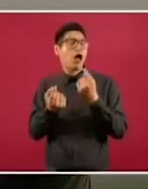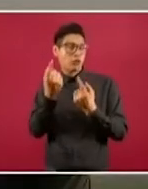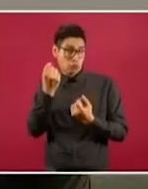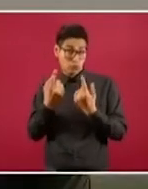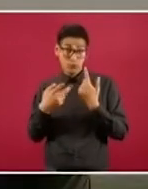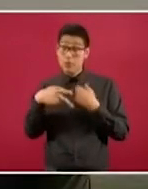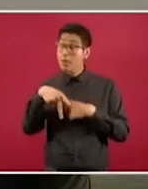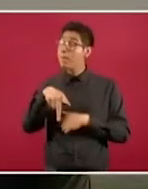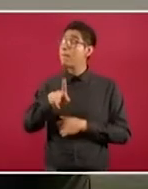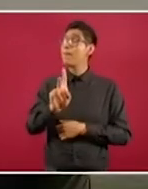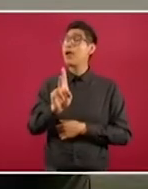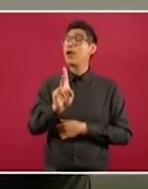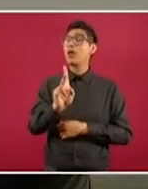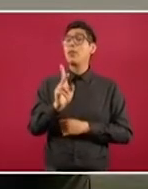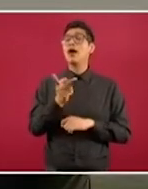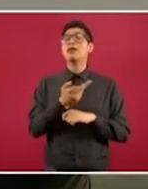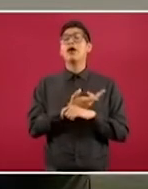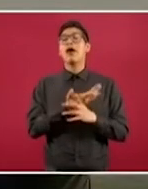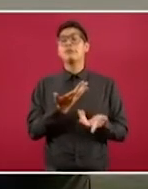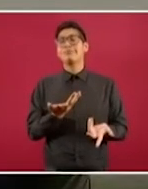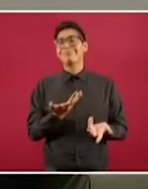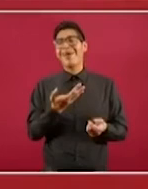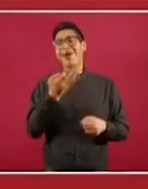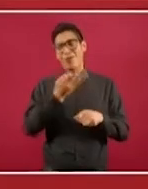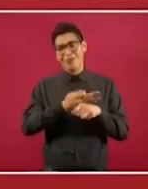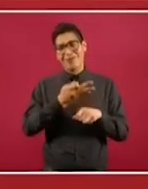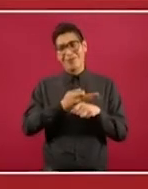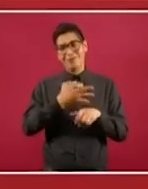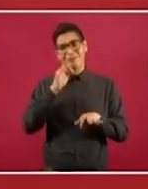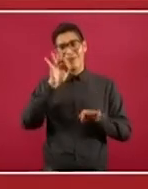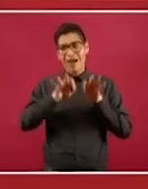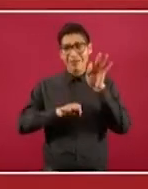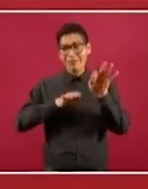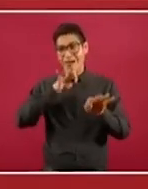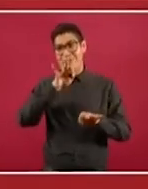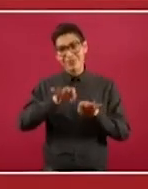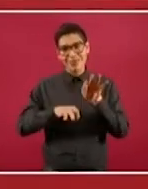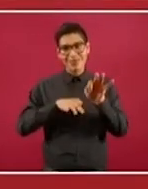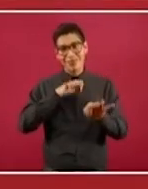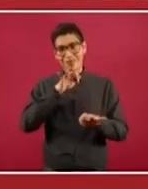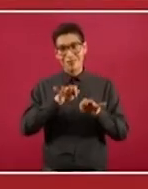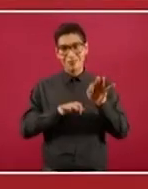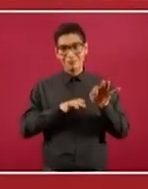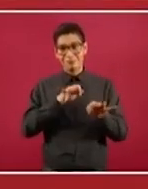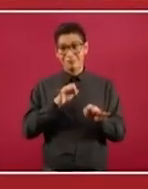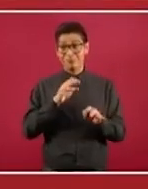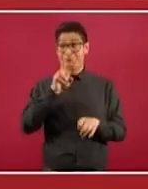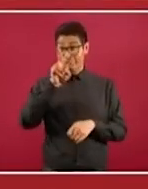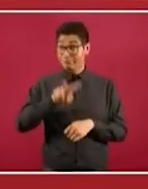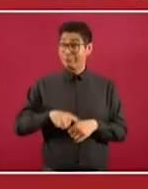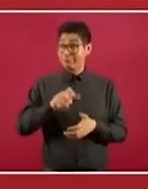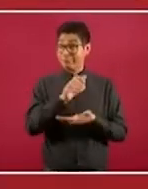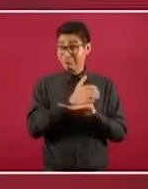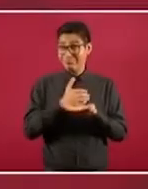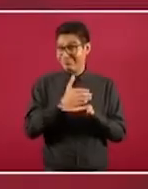Sin embargo, como todos los tratamientos que se han planteado hasta ahora, y puedo darles la